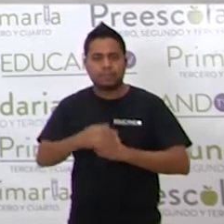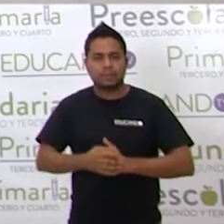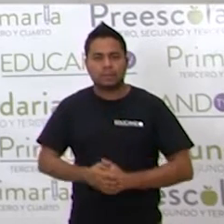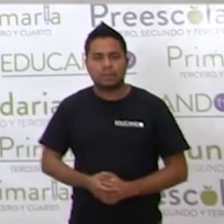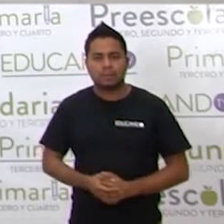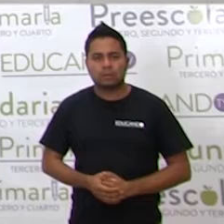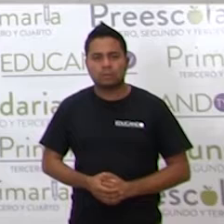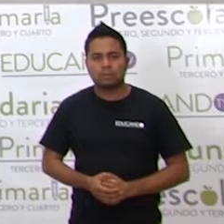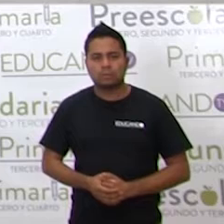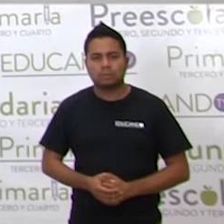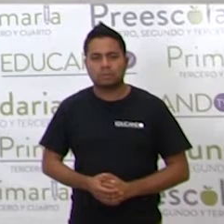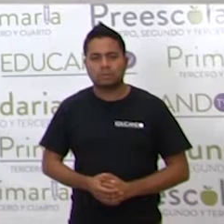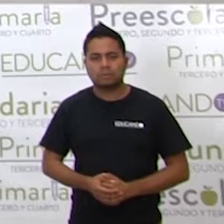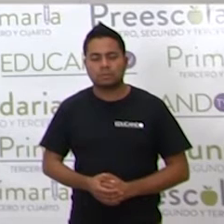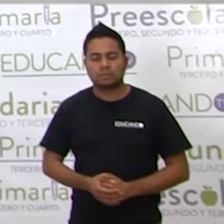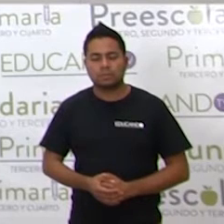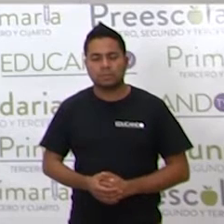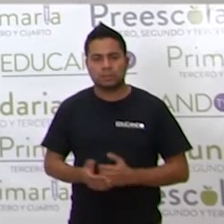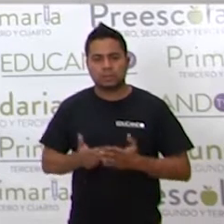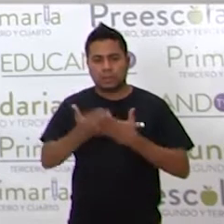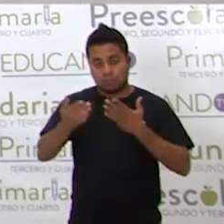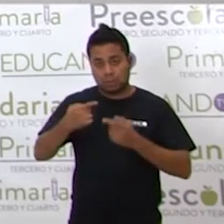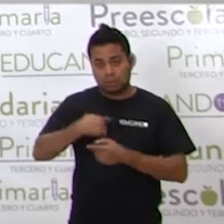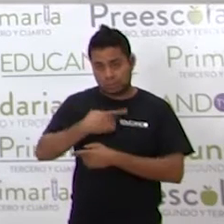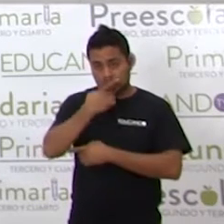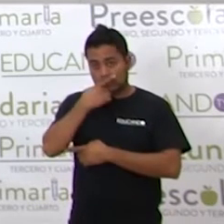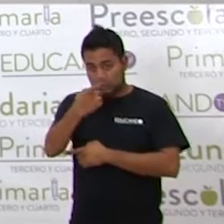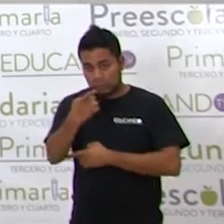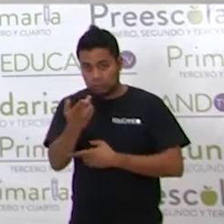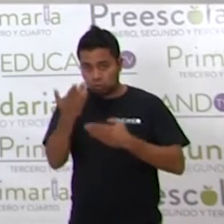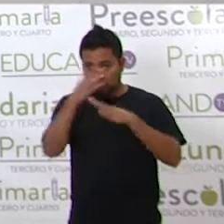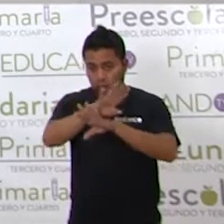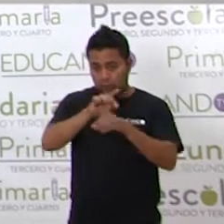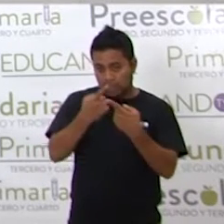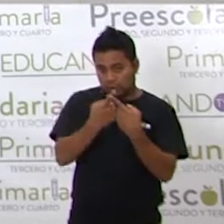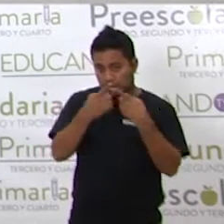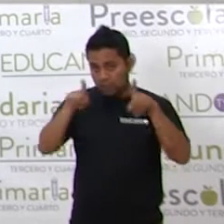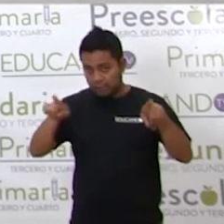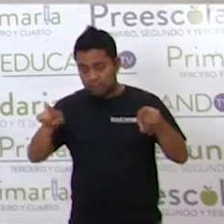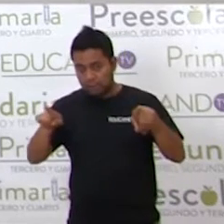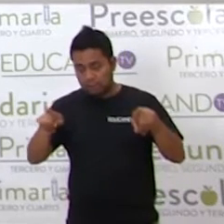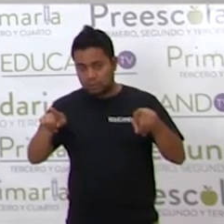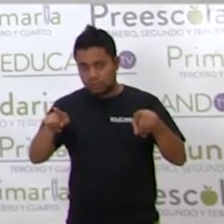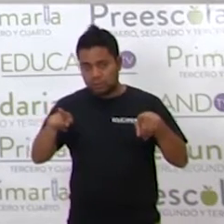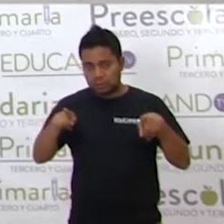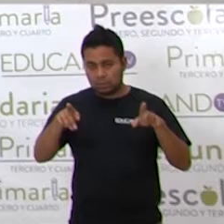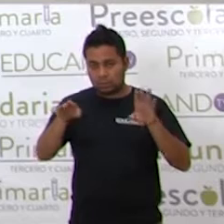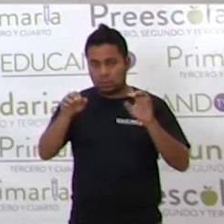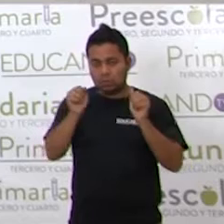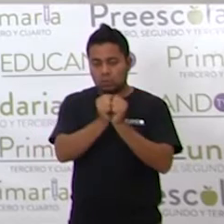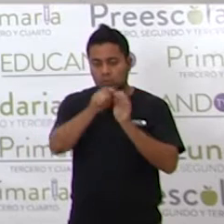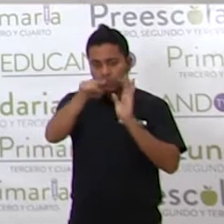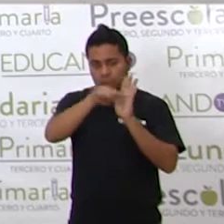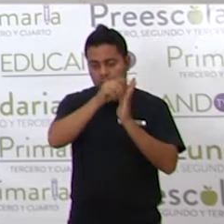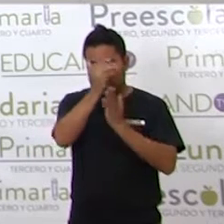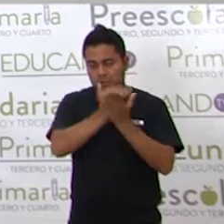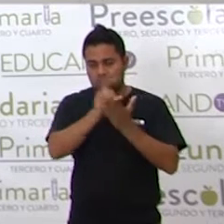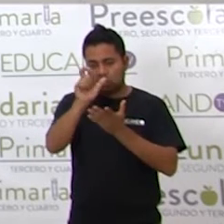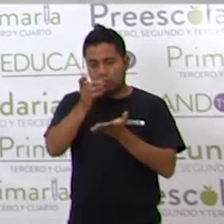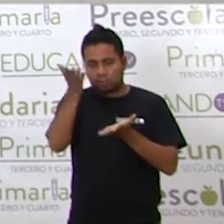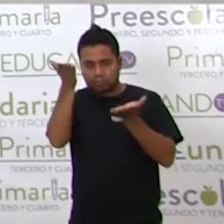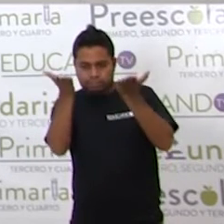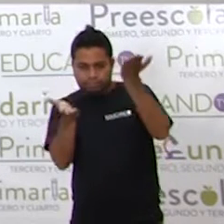Ahora, ¿recuerdas que yo te hablaba de una diferencia en la resta cuando comparábamos